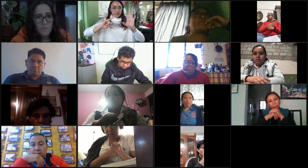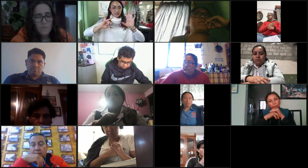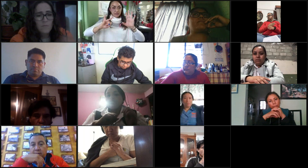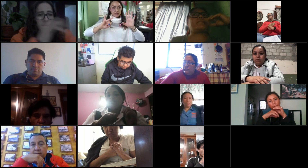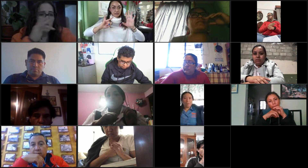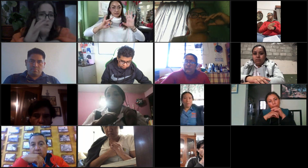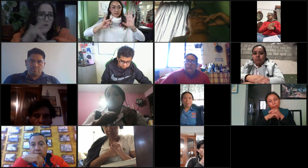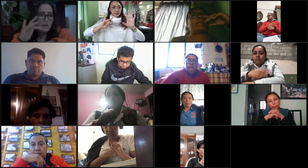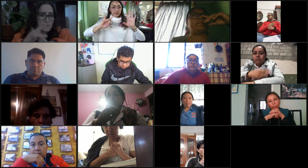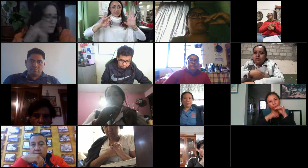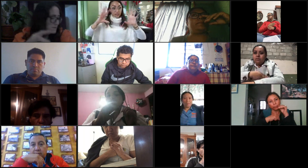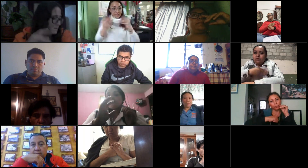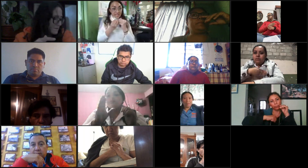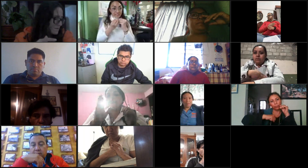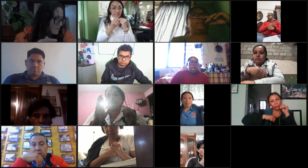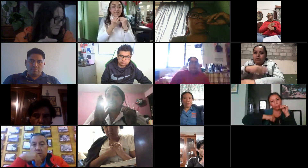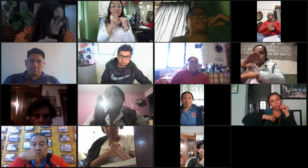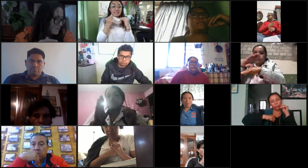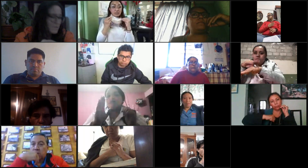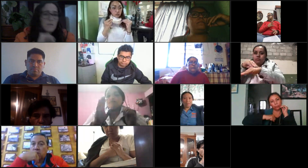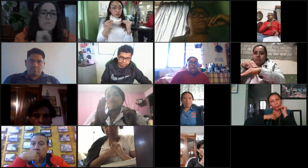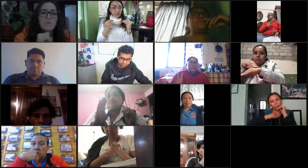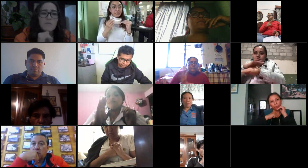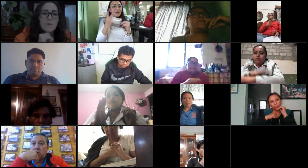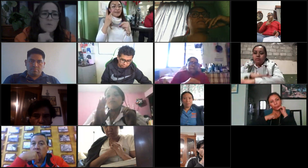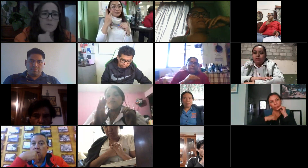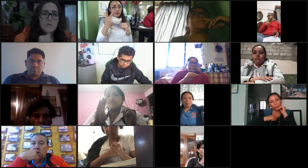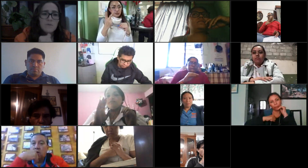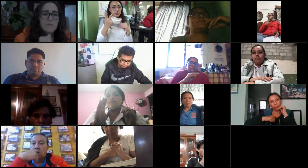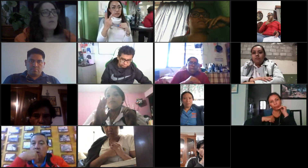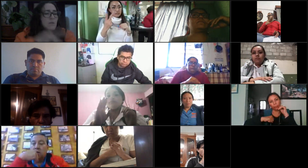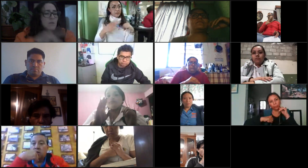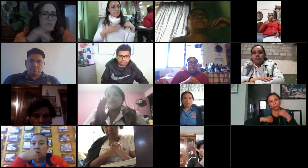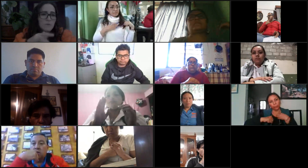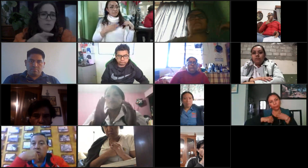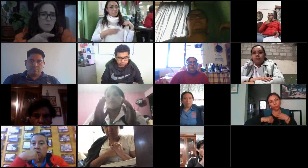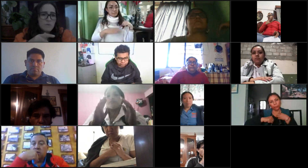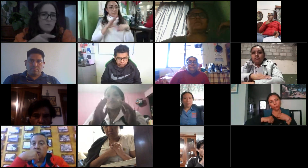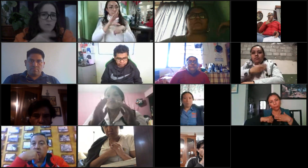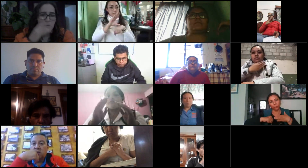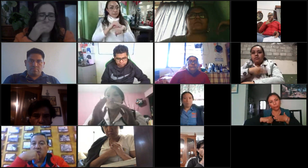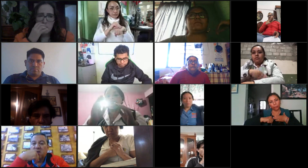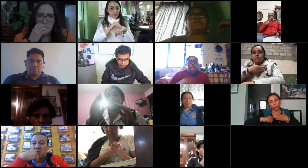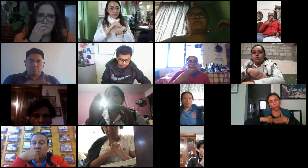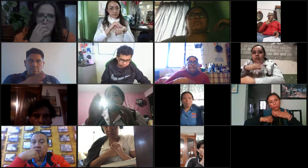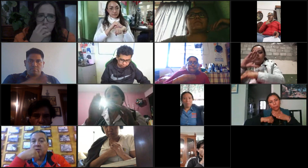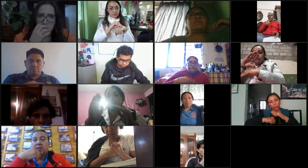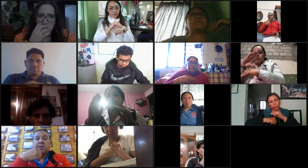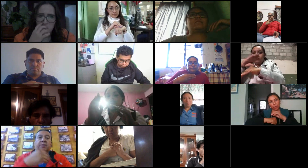palabras. Todas esas se resumen en dos cosas.